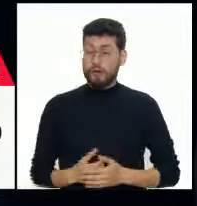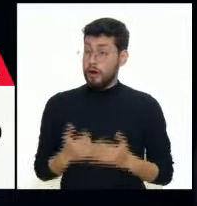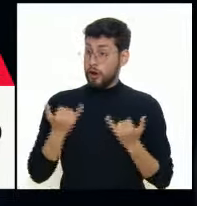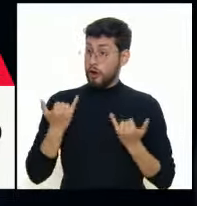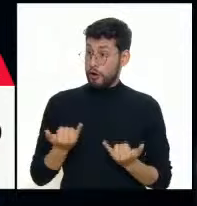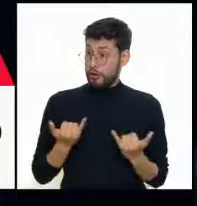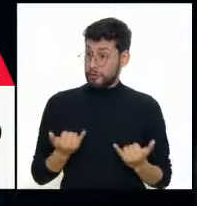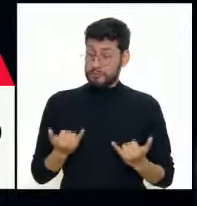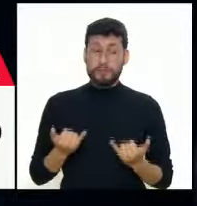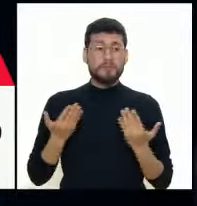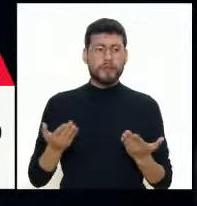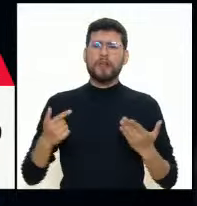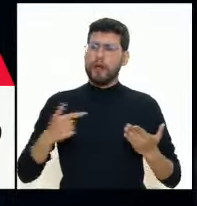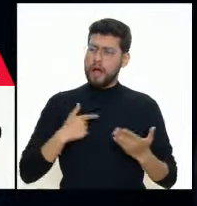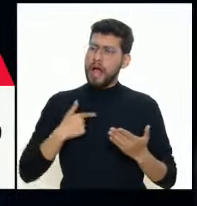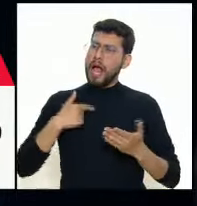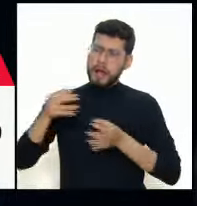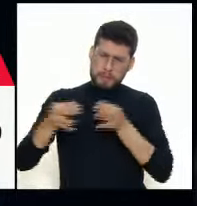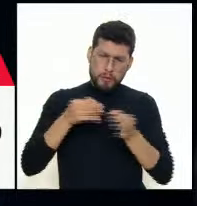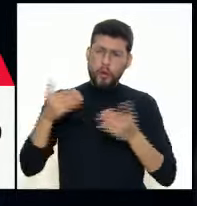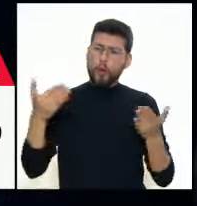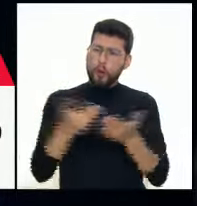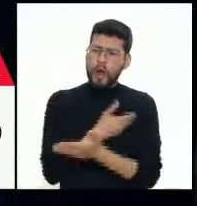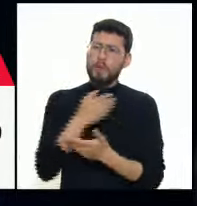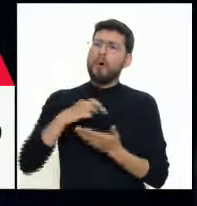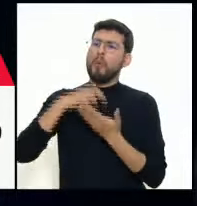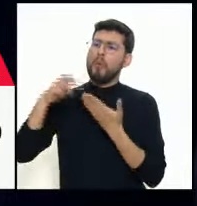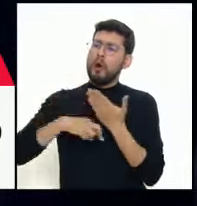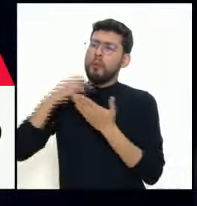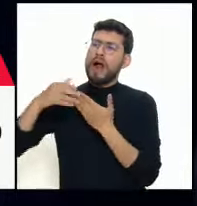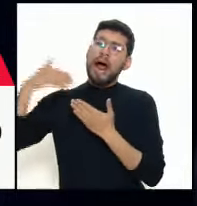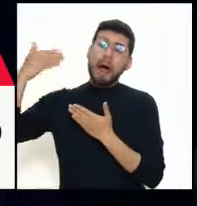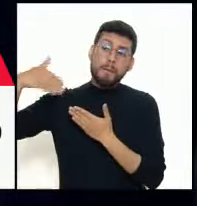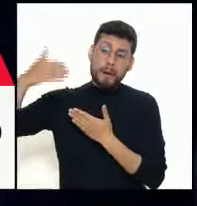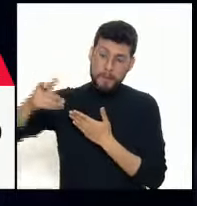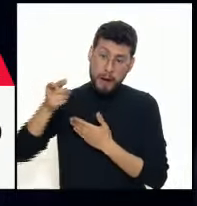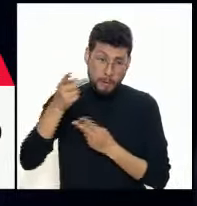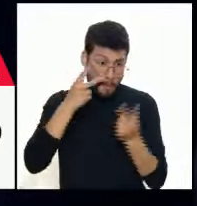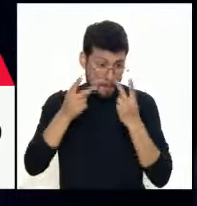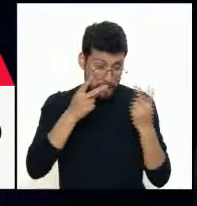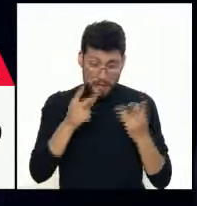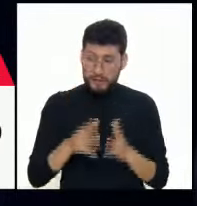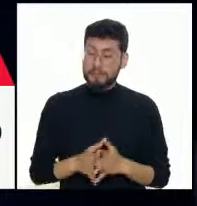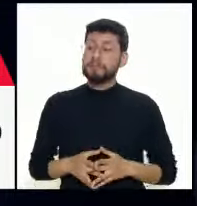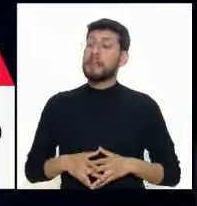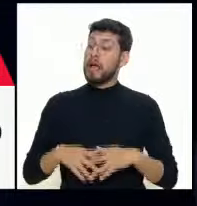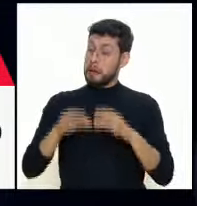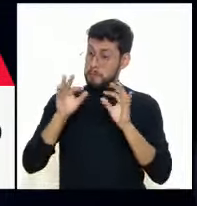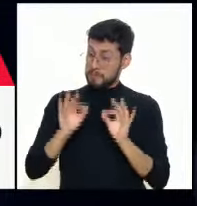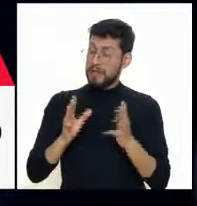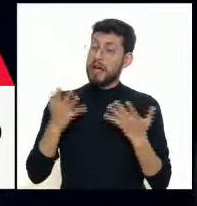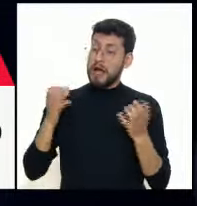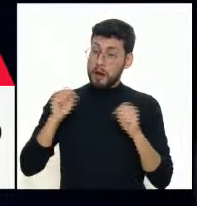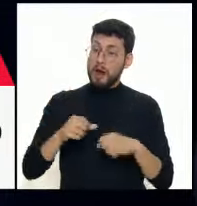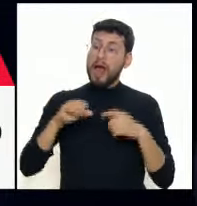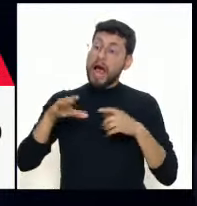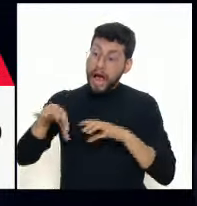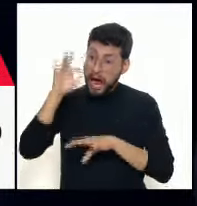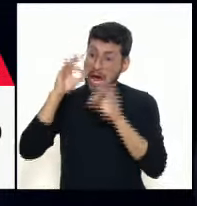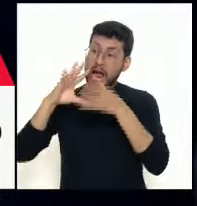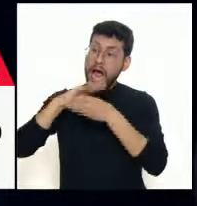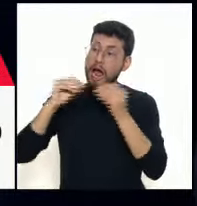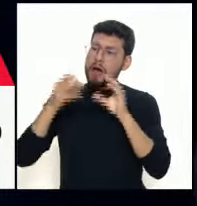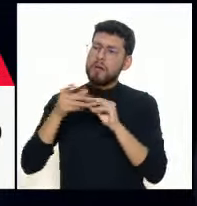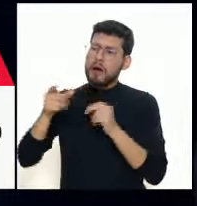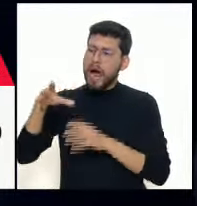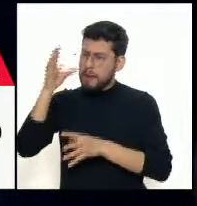Hoy quiero contarles los nuevos programas que van a poder ver. Así fue Descubriendo la Historia, en